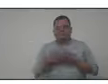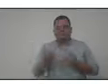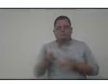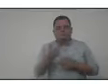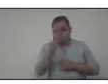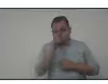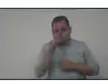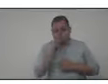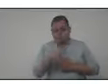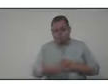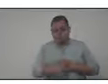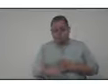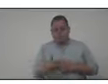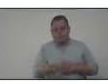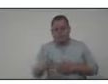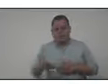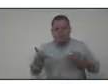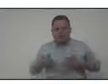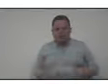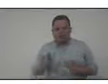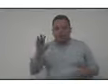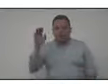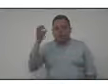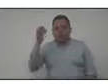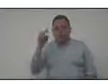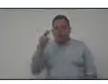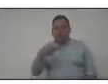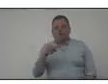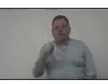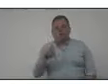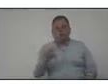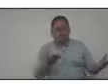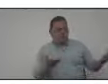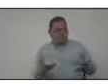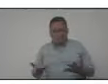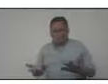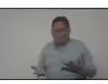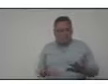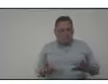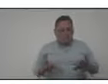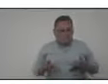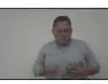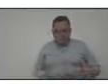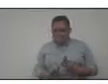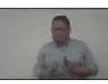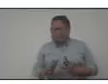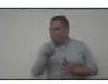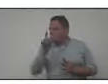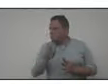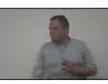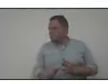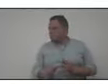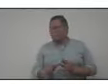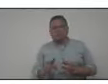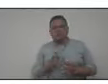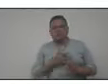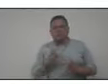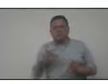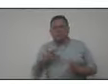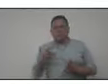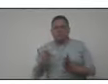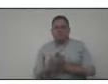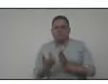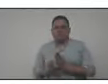gestante llega al momento del parto al Oro, al Hospital Regional de la Orinoquía, nace el bebé. La señora llega sin ningún